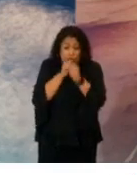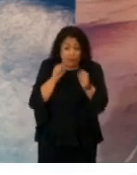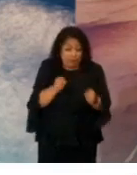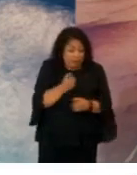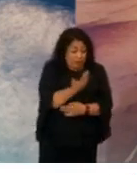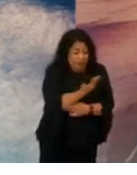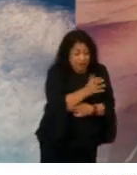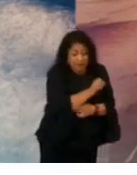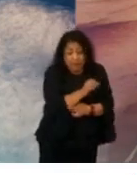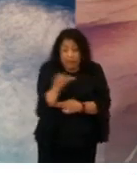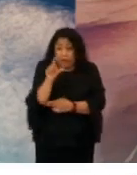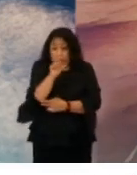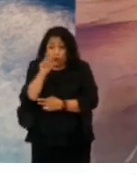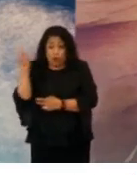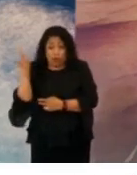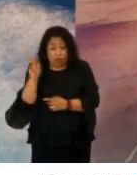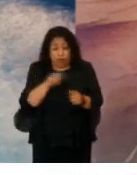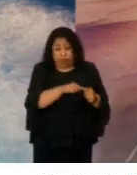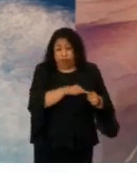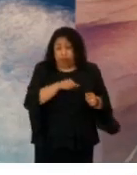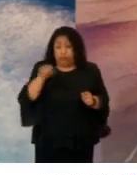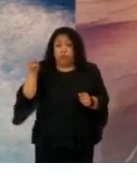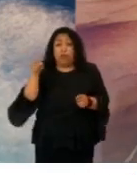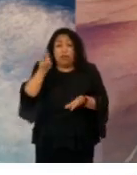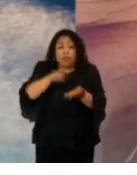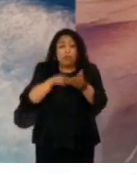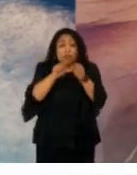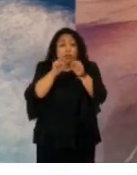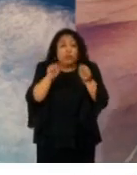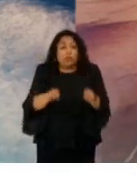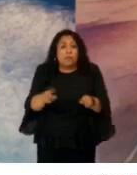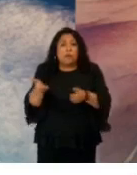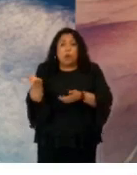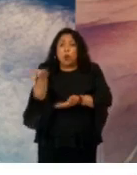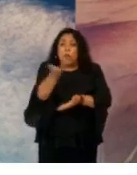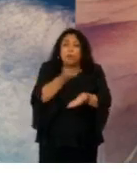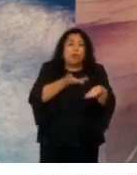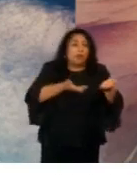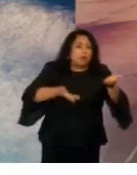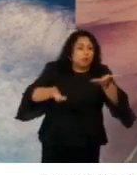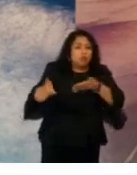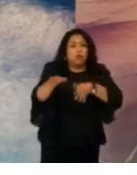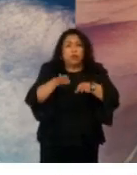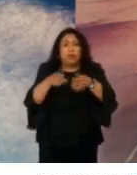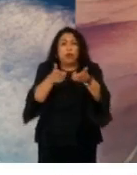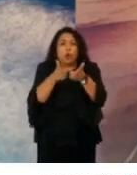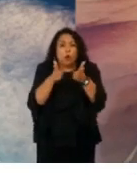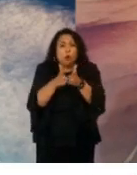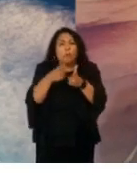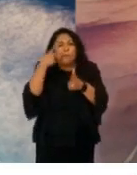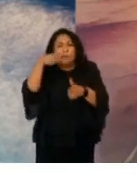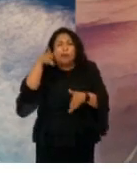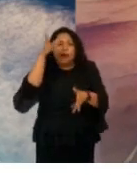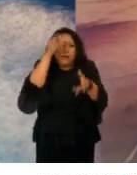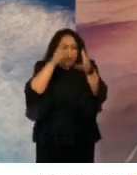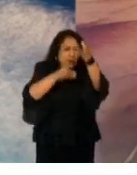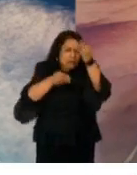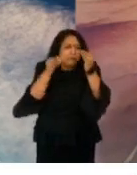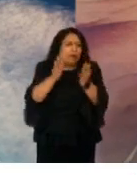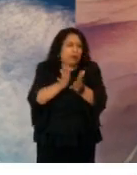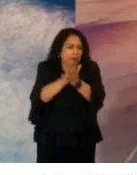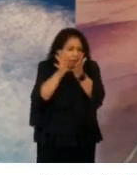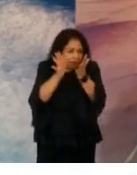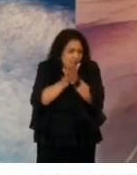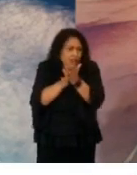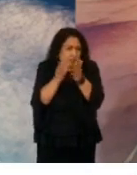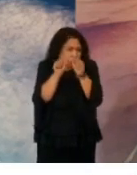hasta el doctorado, son sistemas cooperativos de trabajo en grupo para el aprendizaje y la